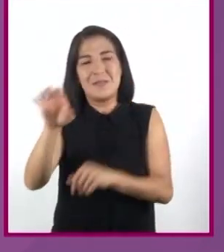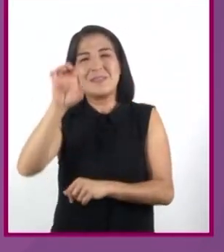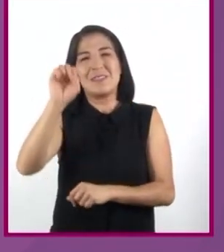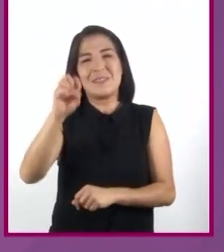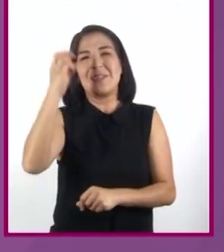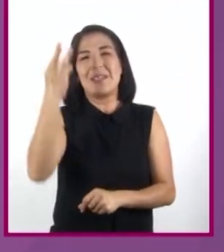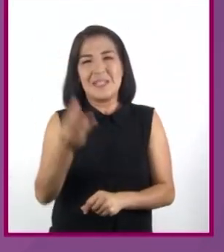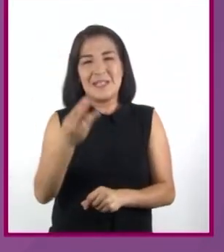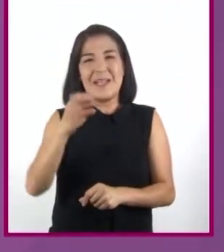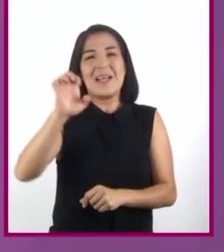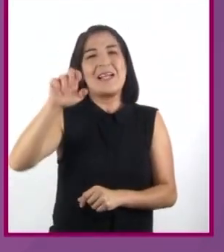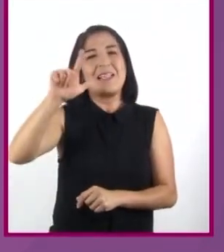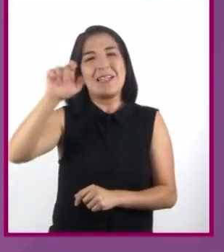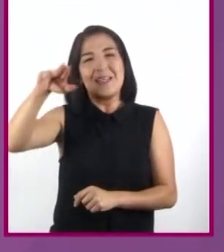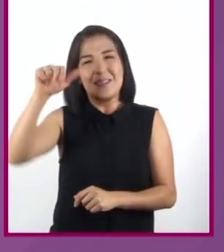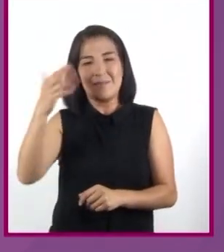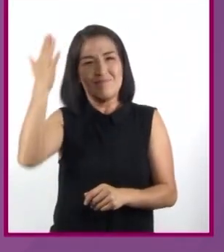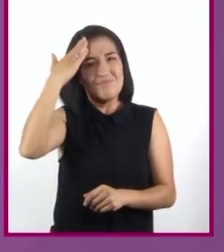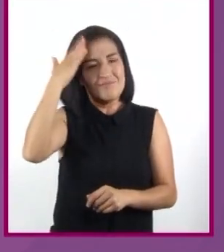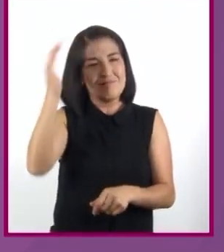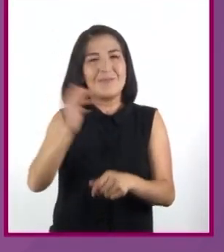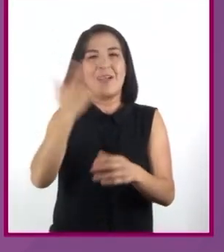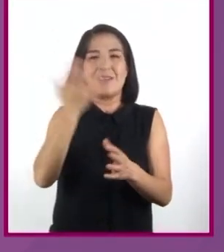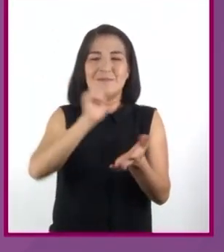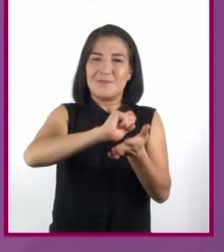1963, Elena Garro, fragmento.